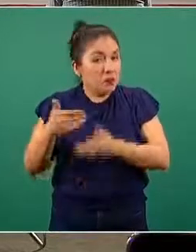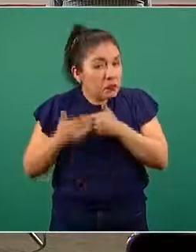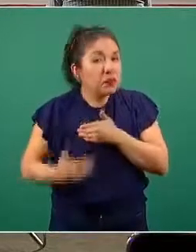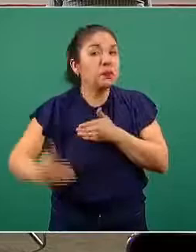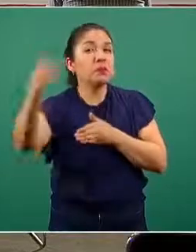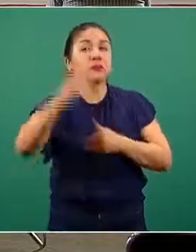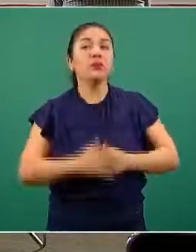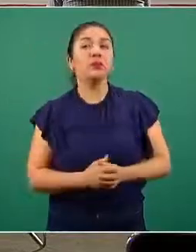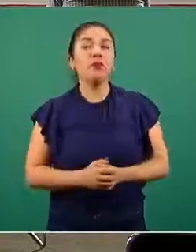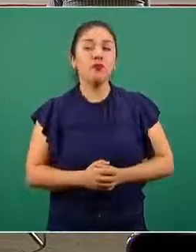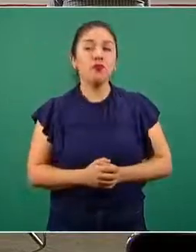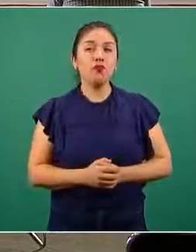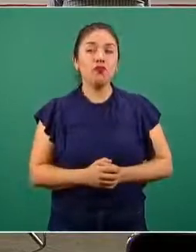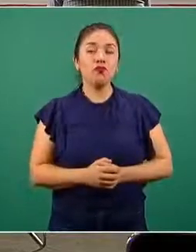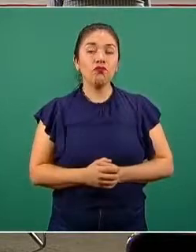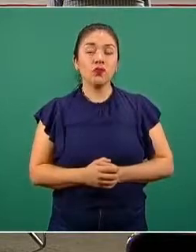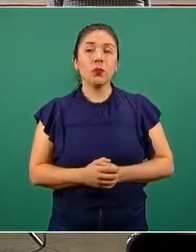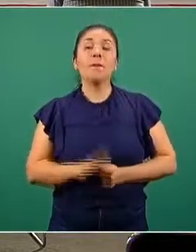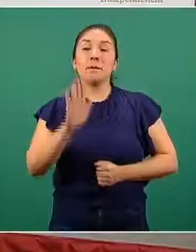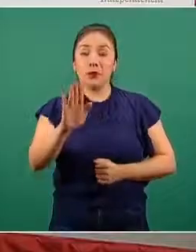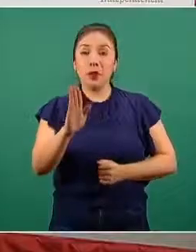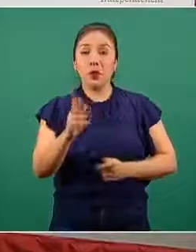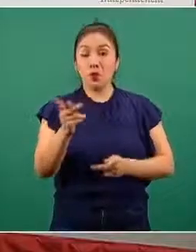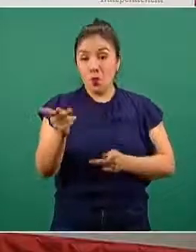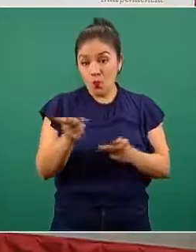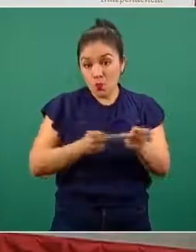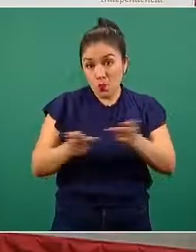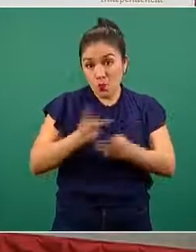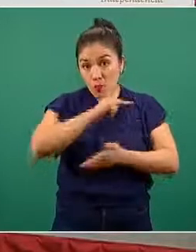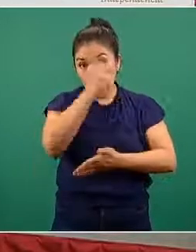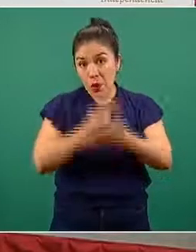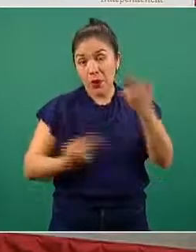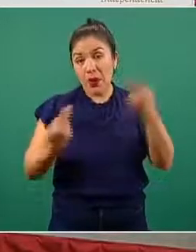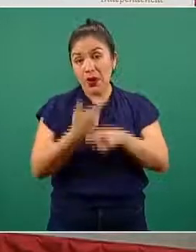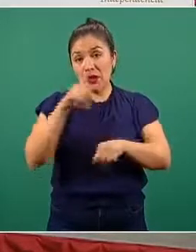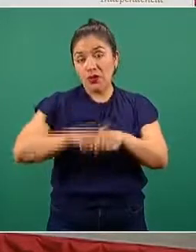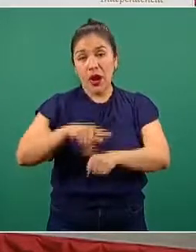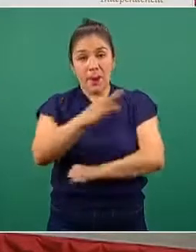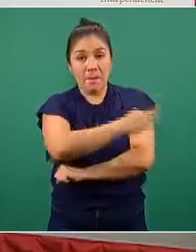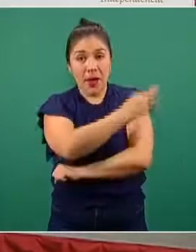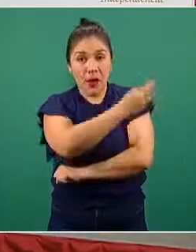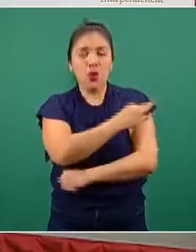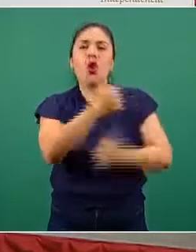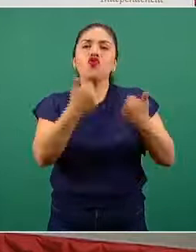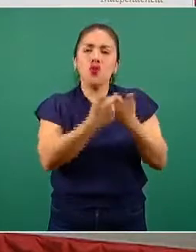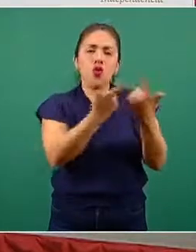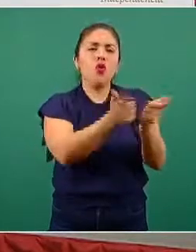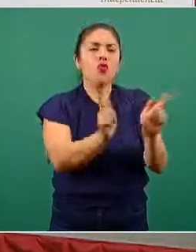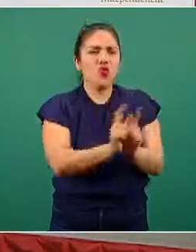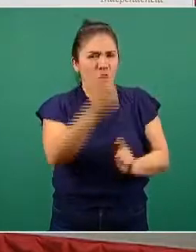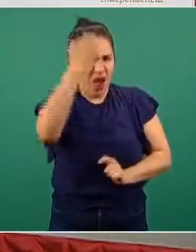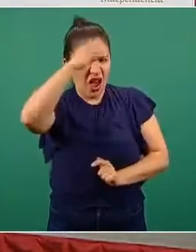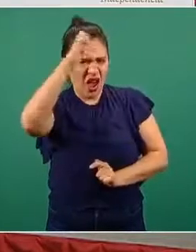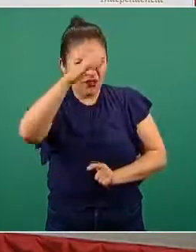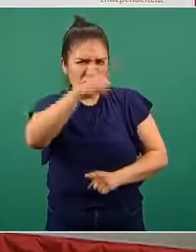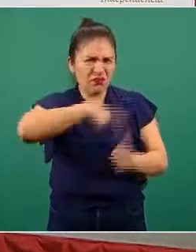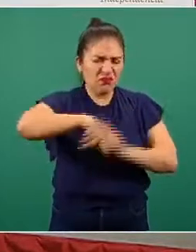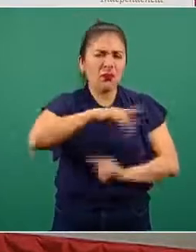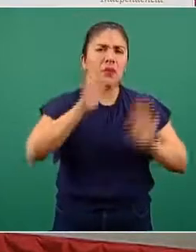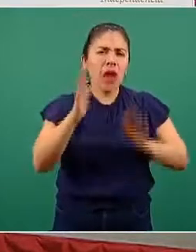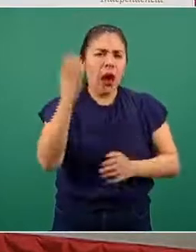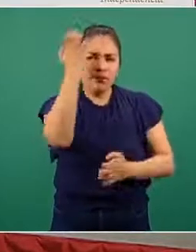El Programa Nacional de Vacunación y a través del Grupo Técnico de Expertos hace un